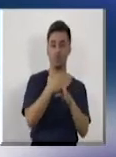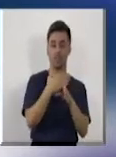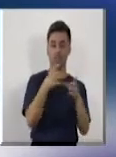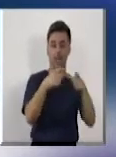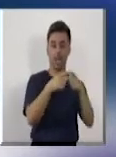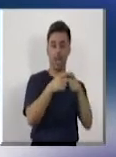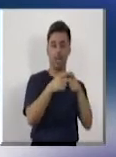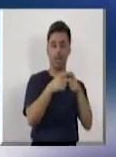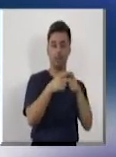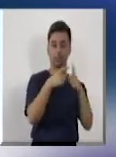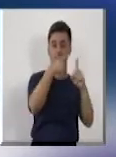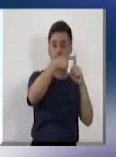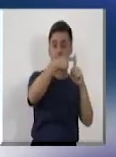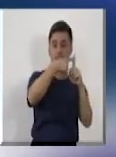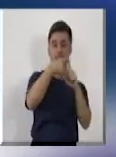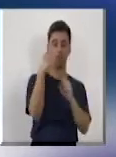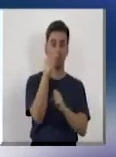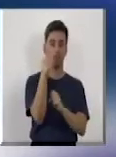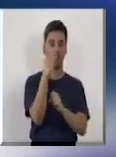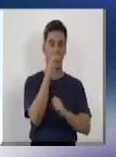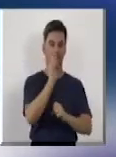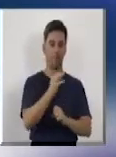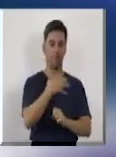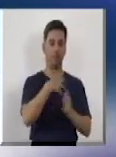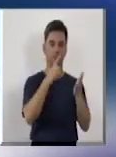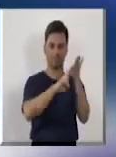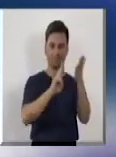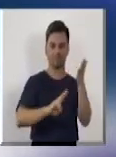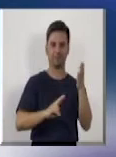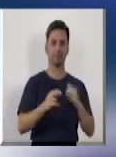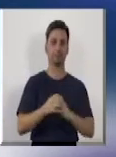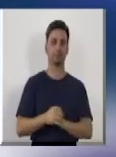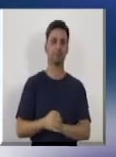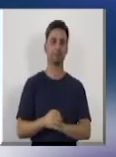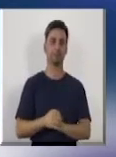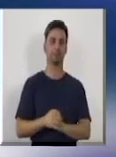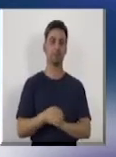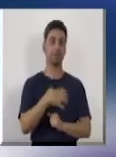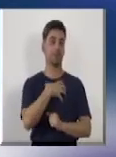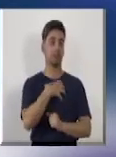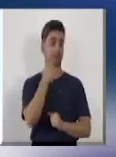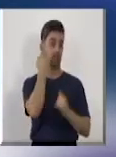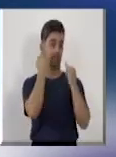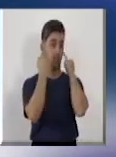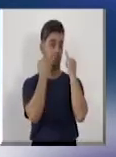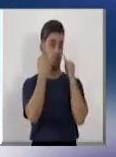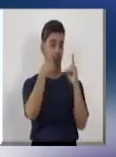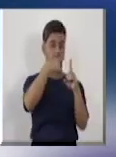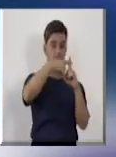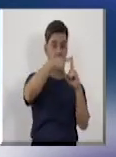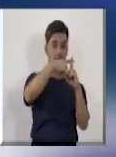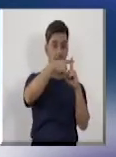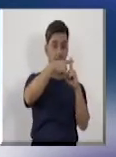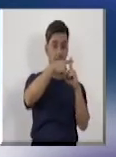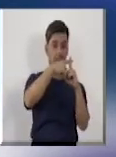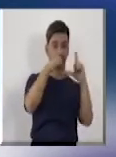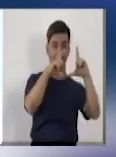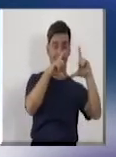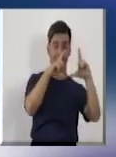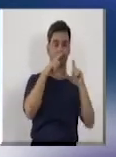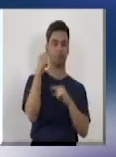tipos de carga, la positiva y la negativa. La positiva con el signo más y la negativa con el signo